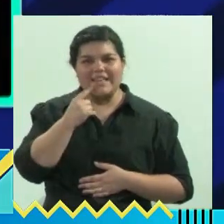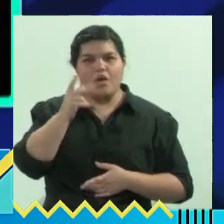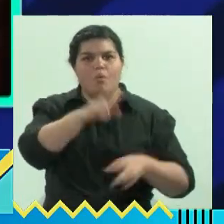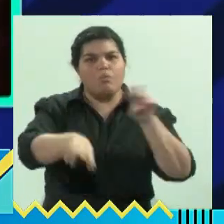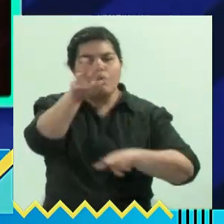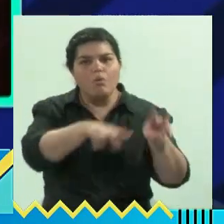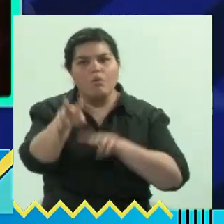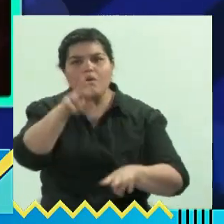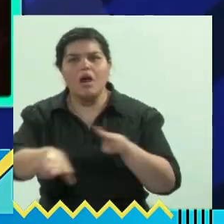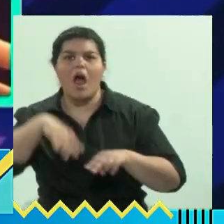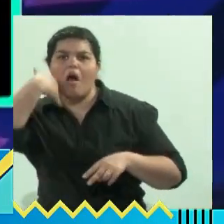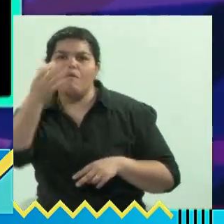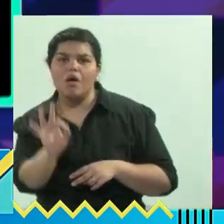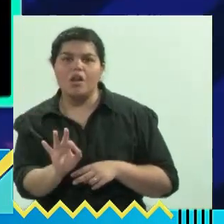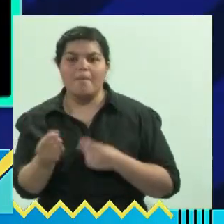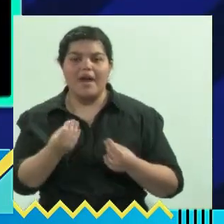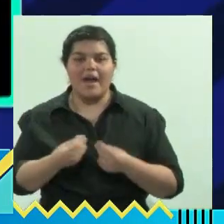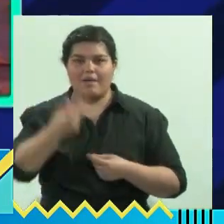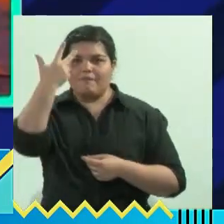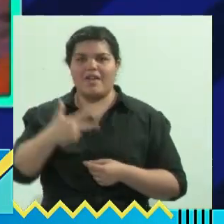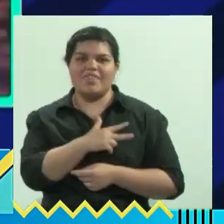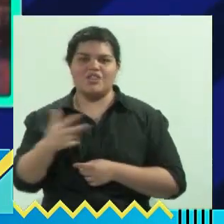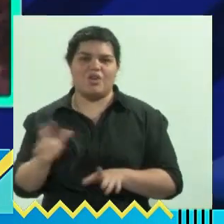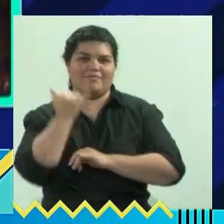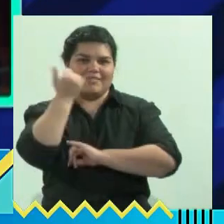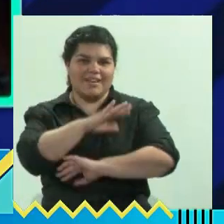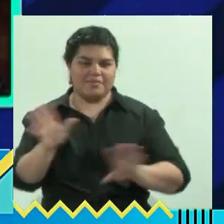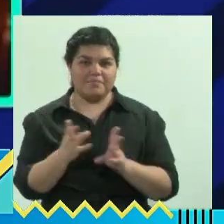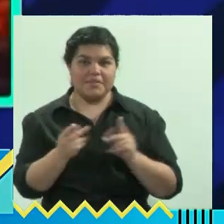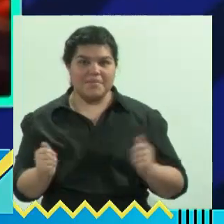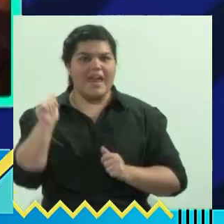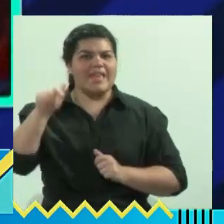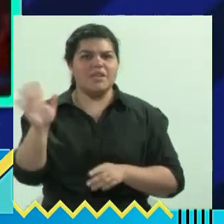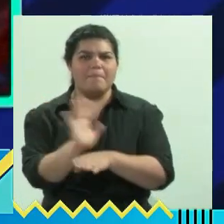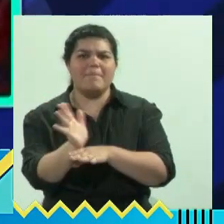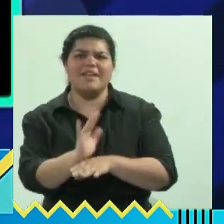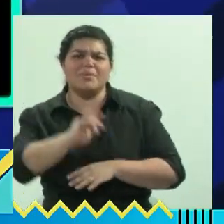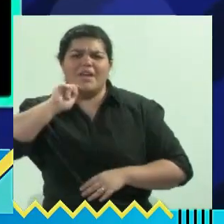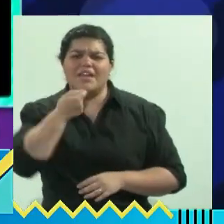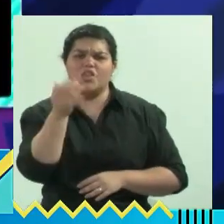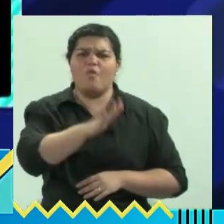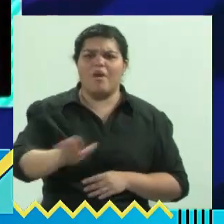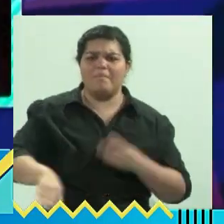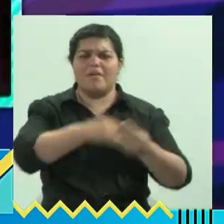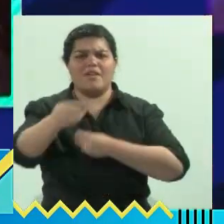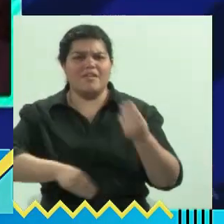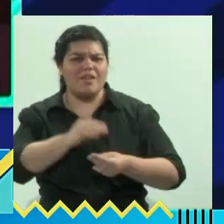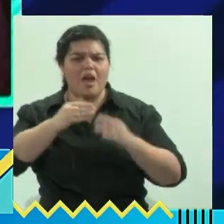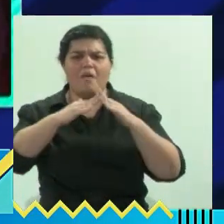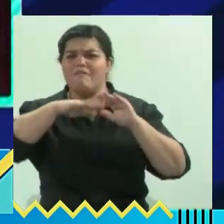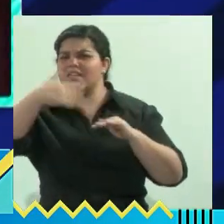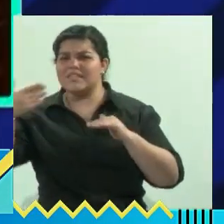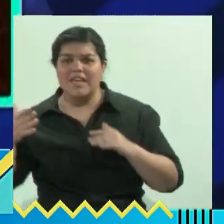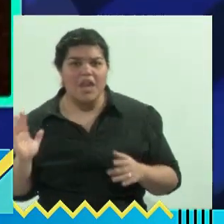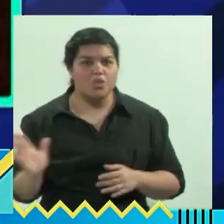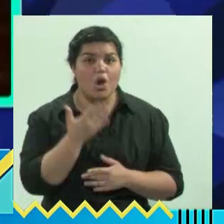la música, que es lo que más quiere. En esta película maravillosa de Pixar, que es para ver con toda la familia, con los niños, con la vecina, con todo el